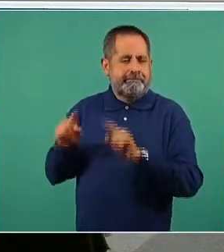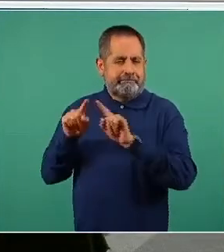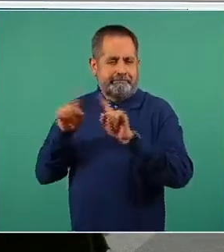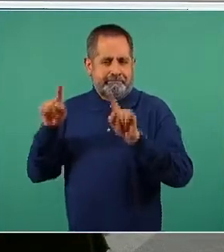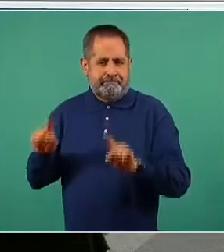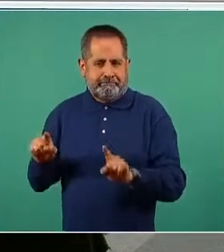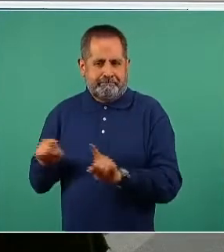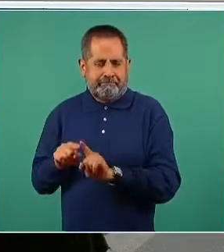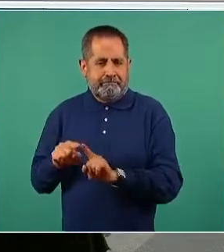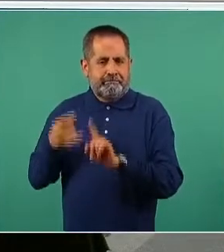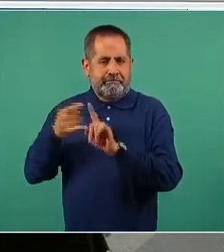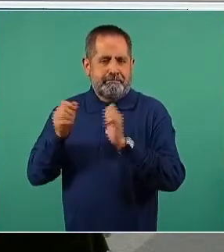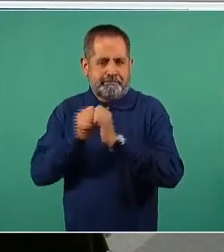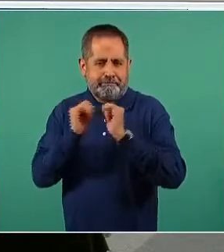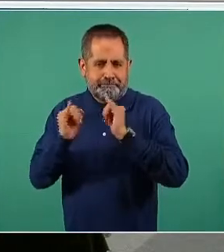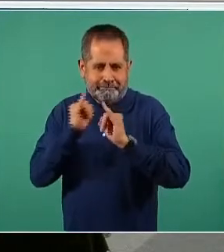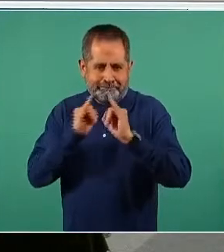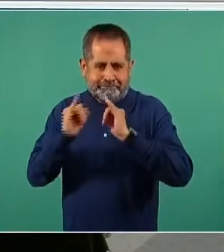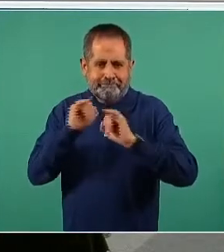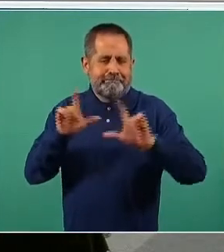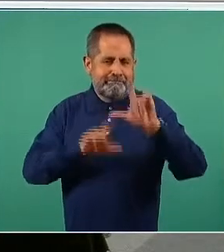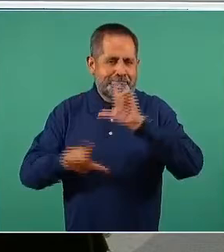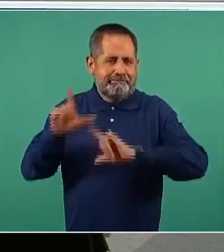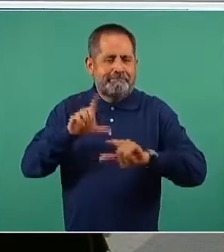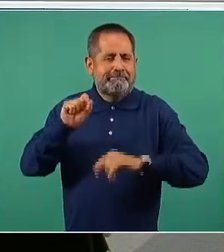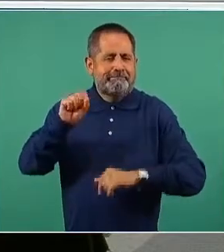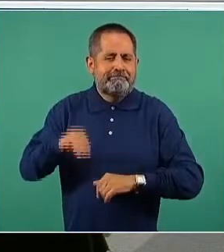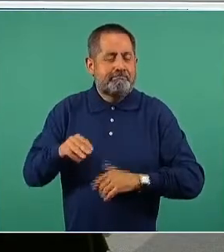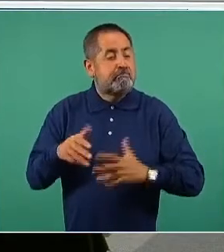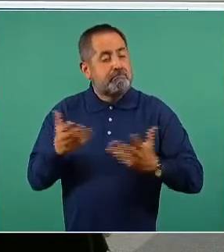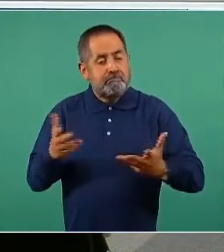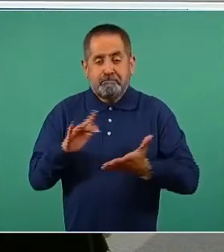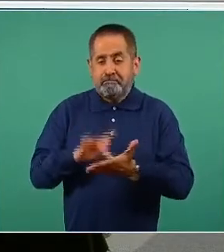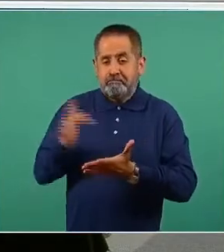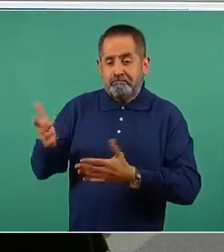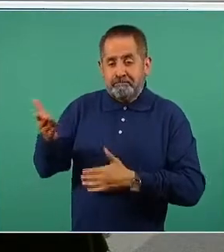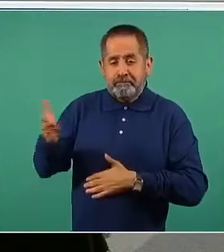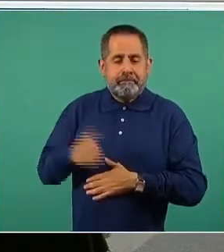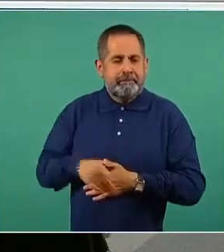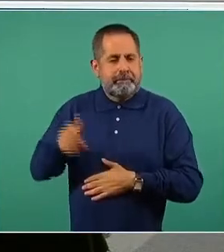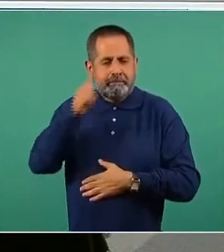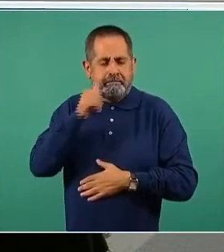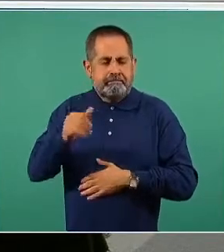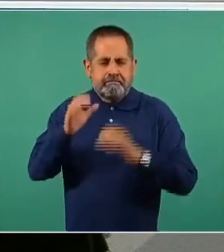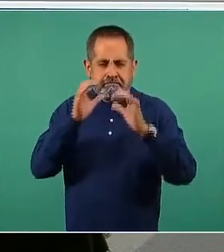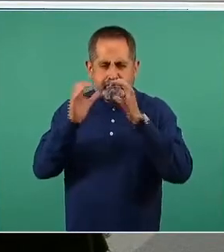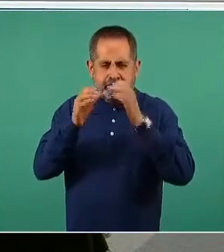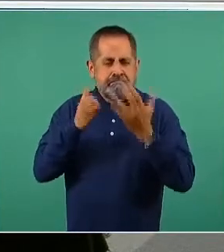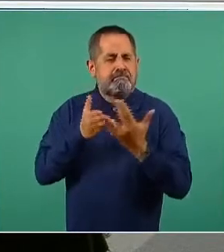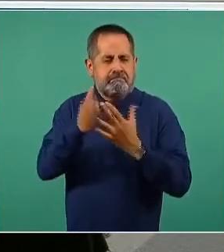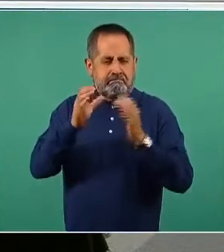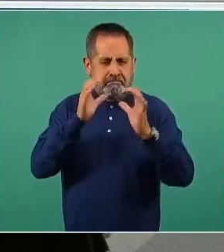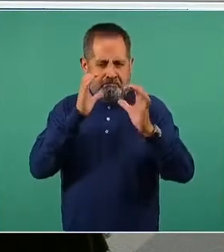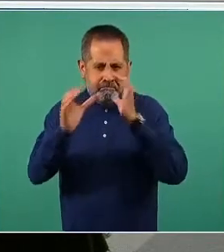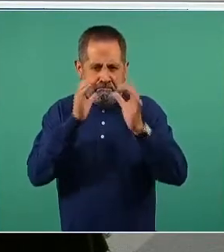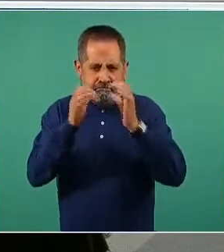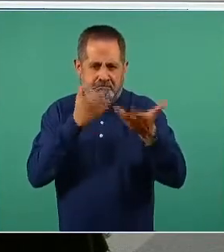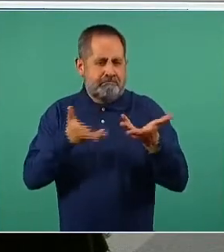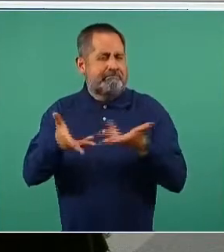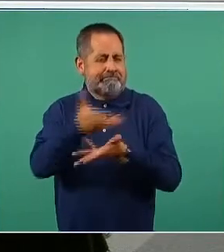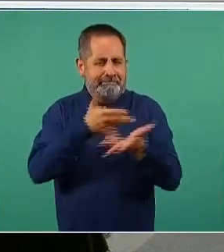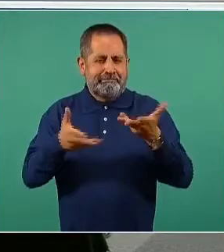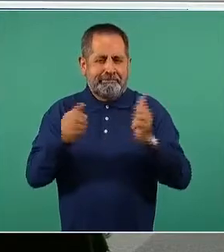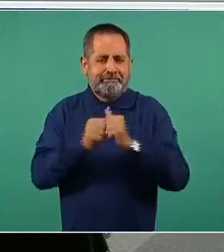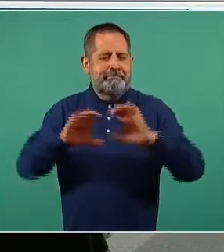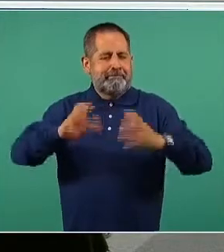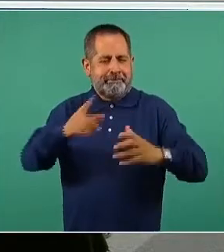derecho, las personas intérpretes de lengua de señas mexicana, que rompen la barrera de comunicación con